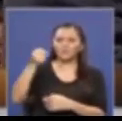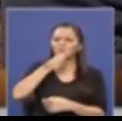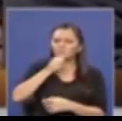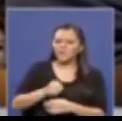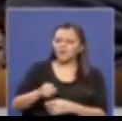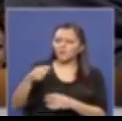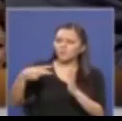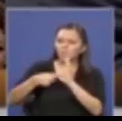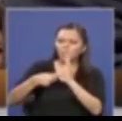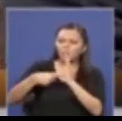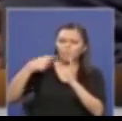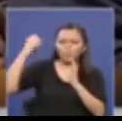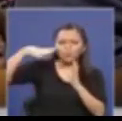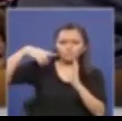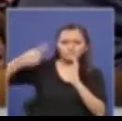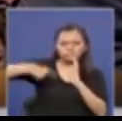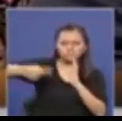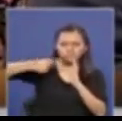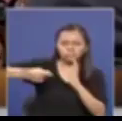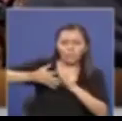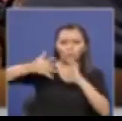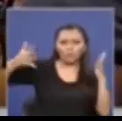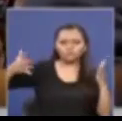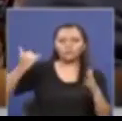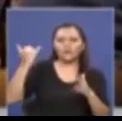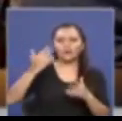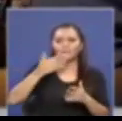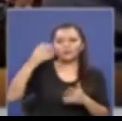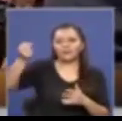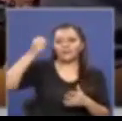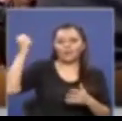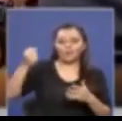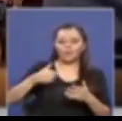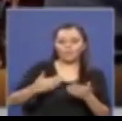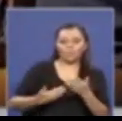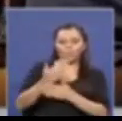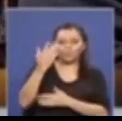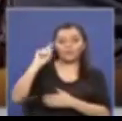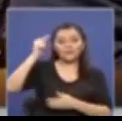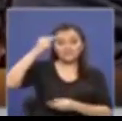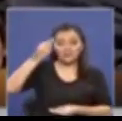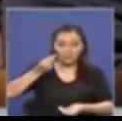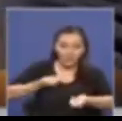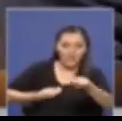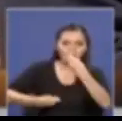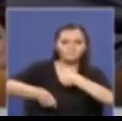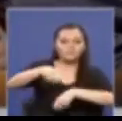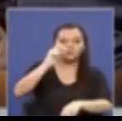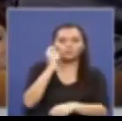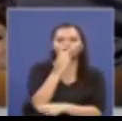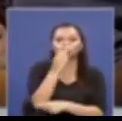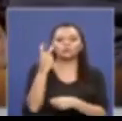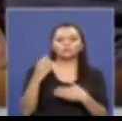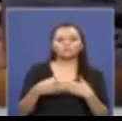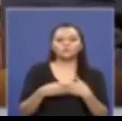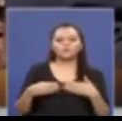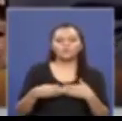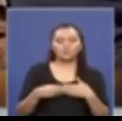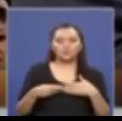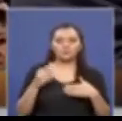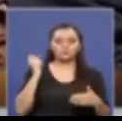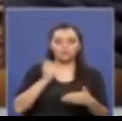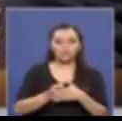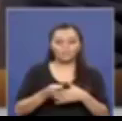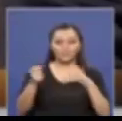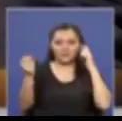por refrigeradoras altamente eficientes. En este programa, el Ecuador, el Estado, ha invertido con un bono de $200 para